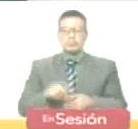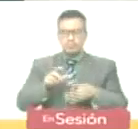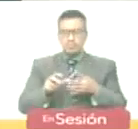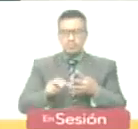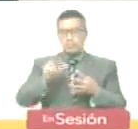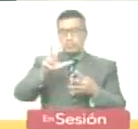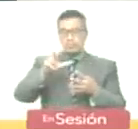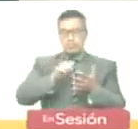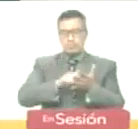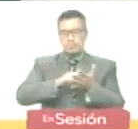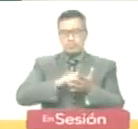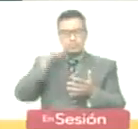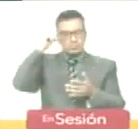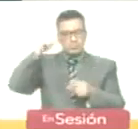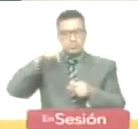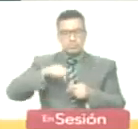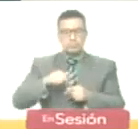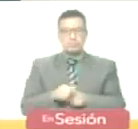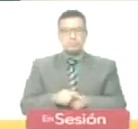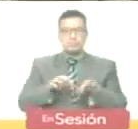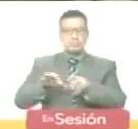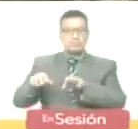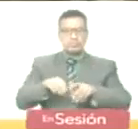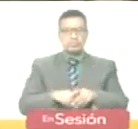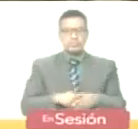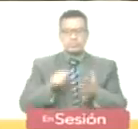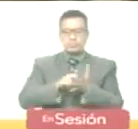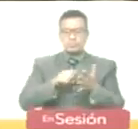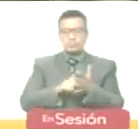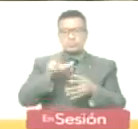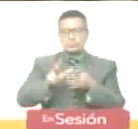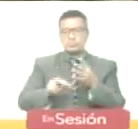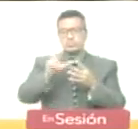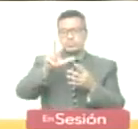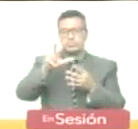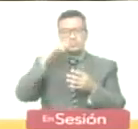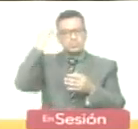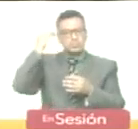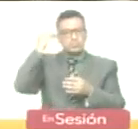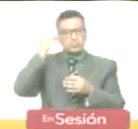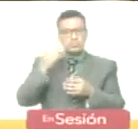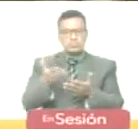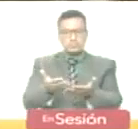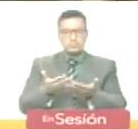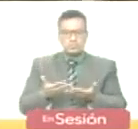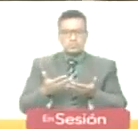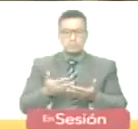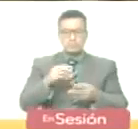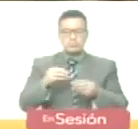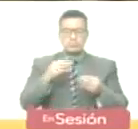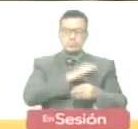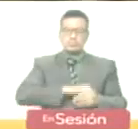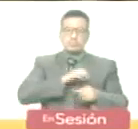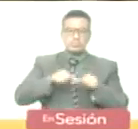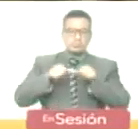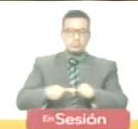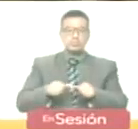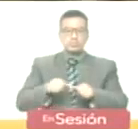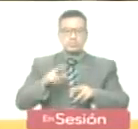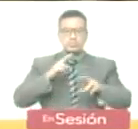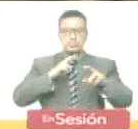punto del orden del día, ciudadana secretaria. Punto número 3, considerar el informe presentado por la Comisión Permanente de